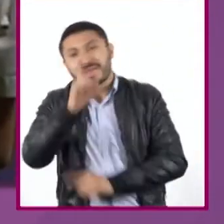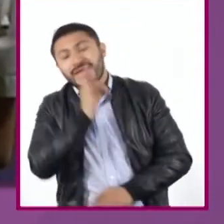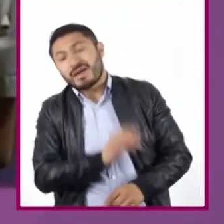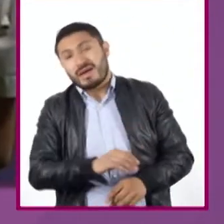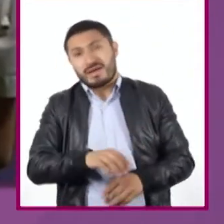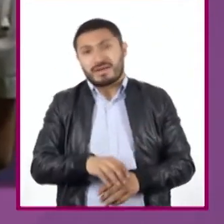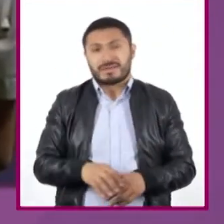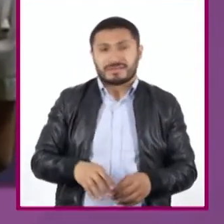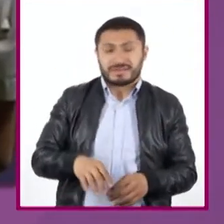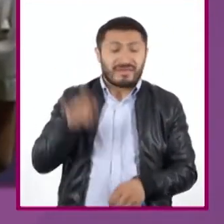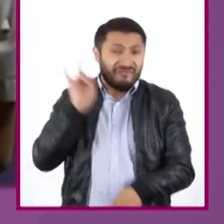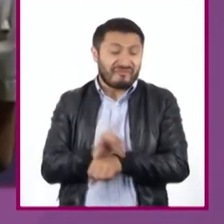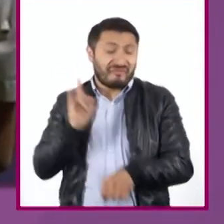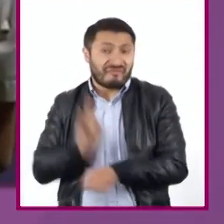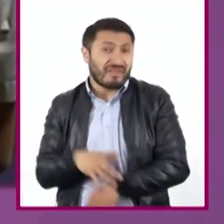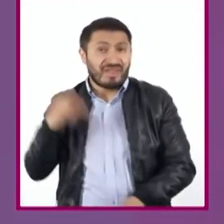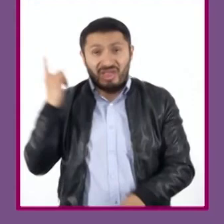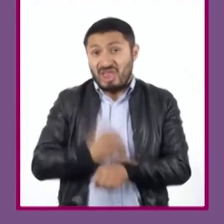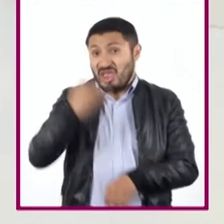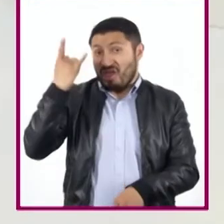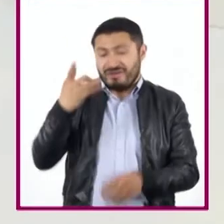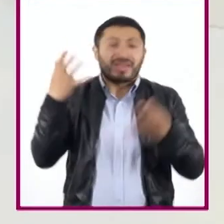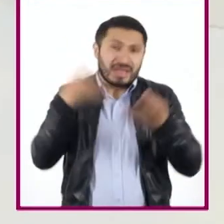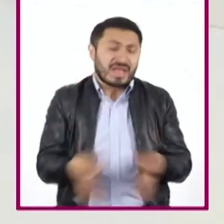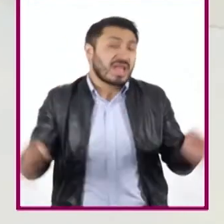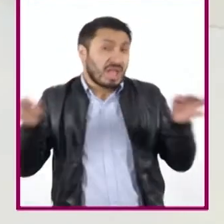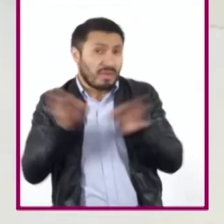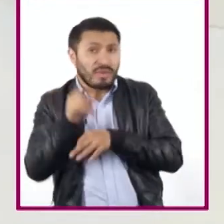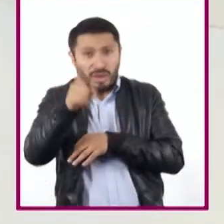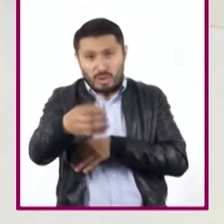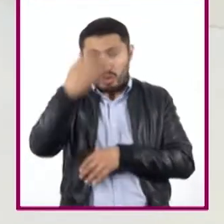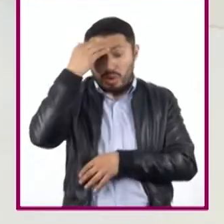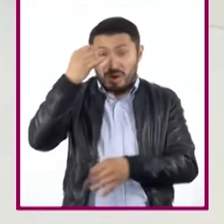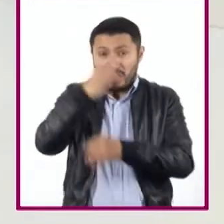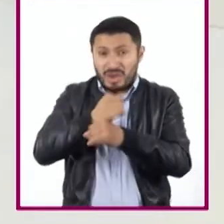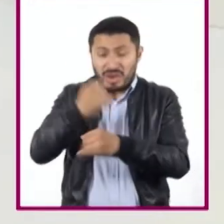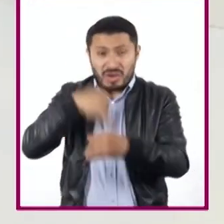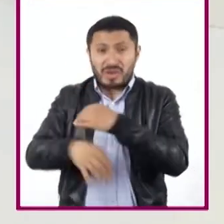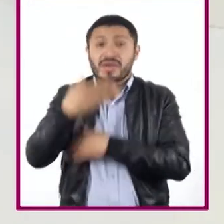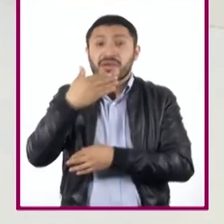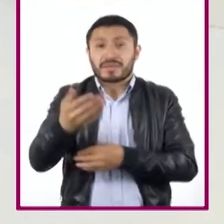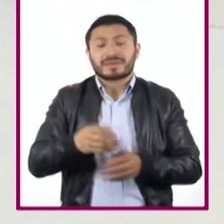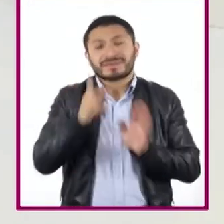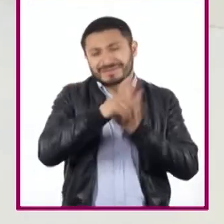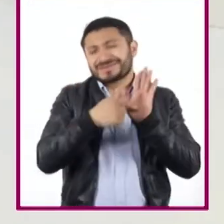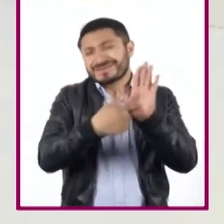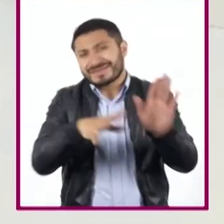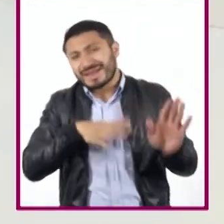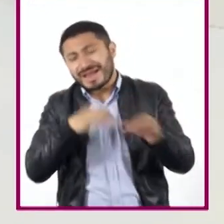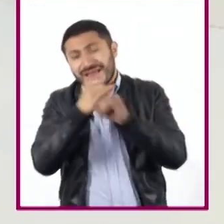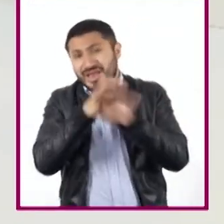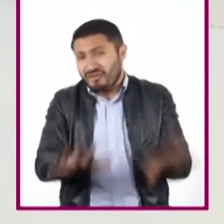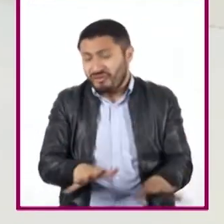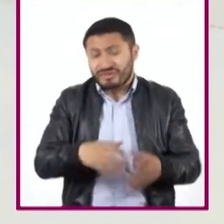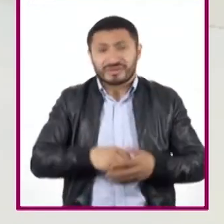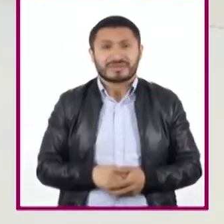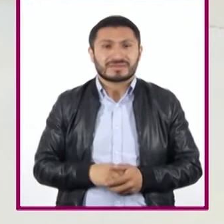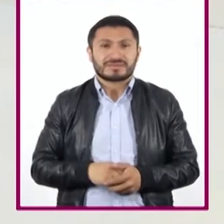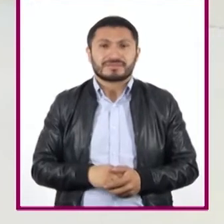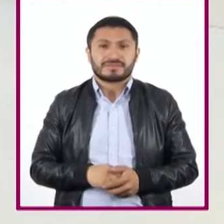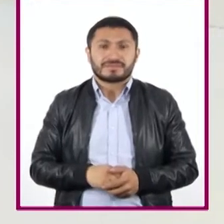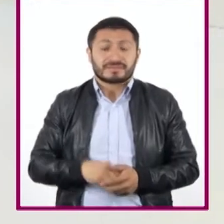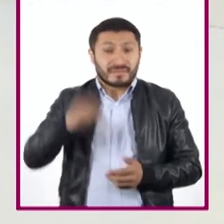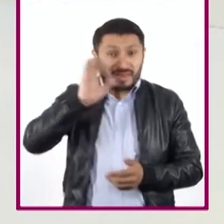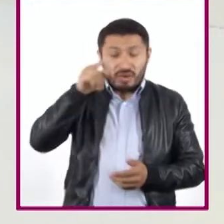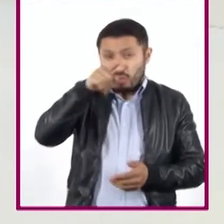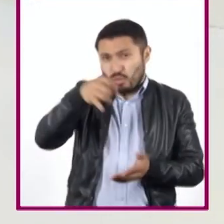es importante que se informen. En el video se precisa el papel de la información en la toma